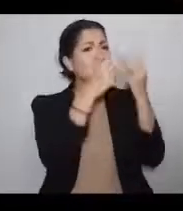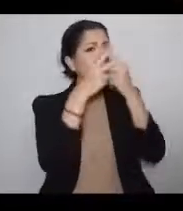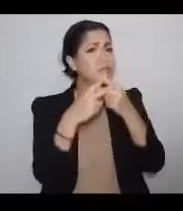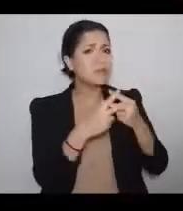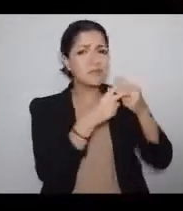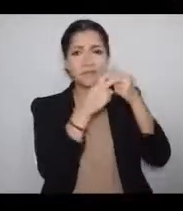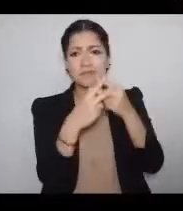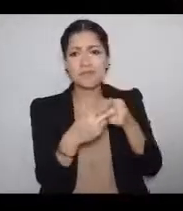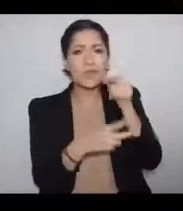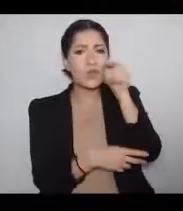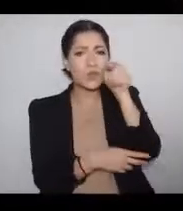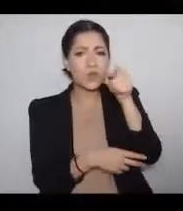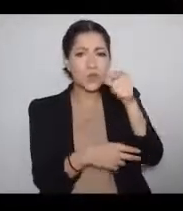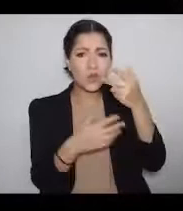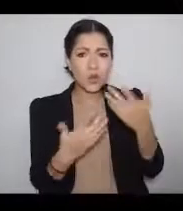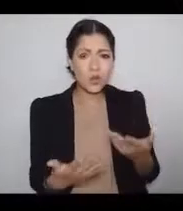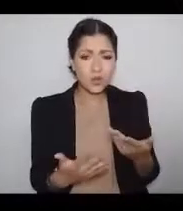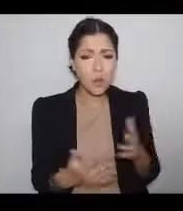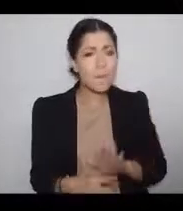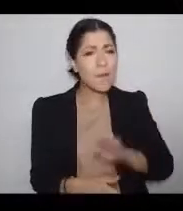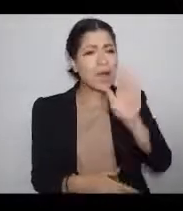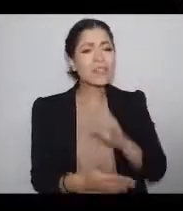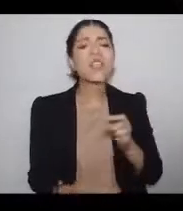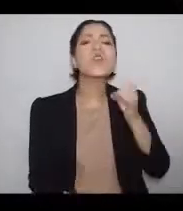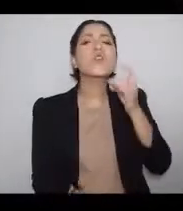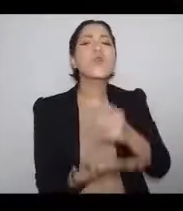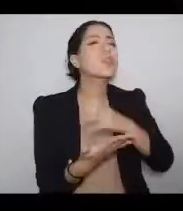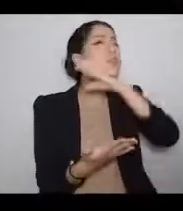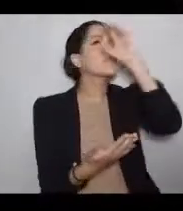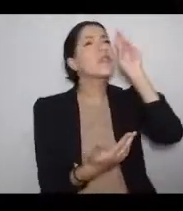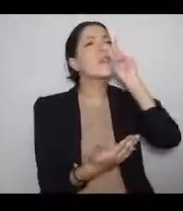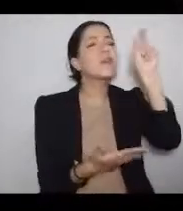estrellas. Eres un notario del cielo.